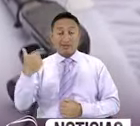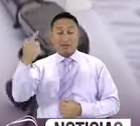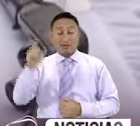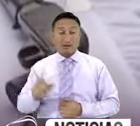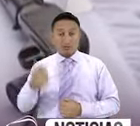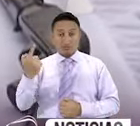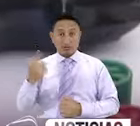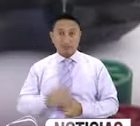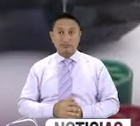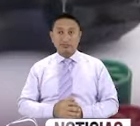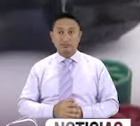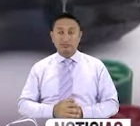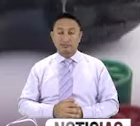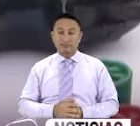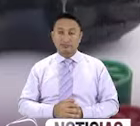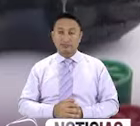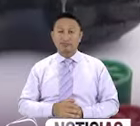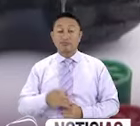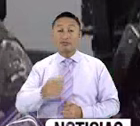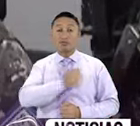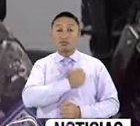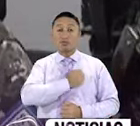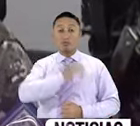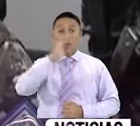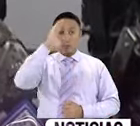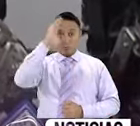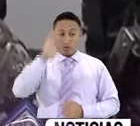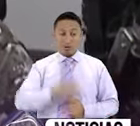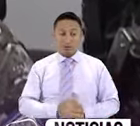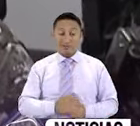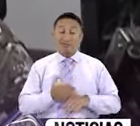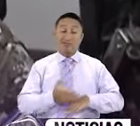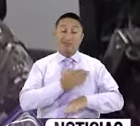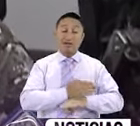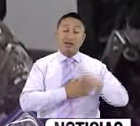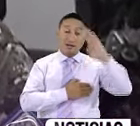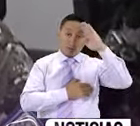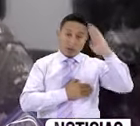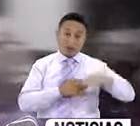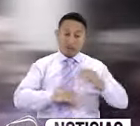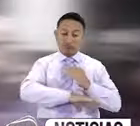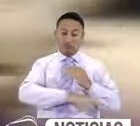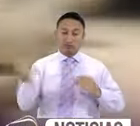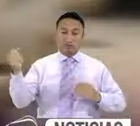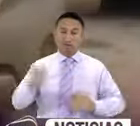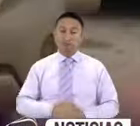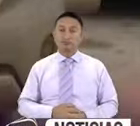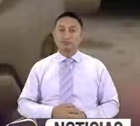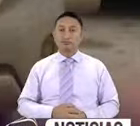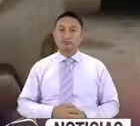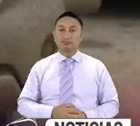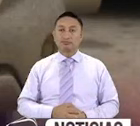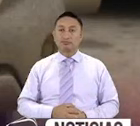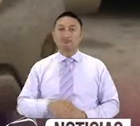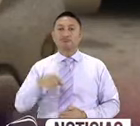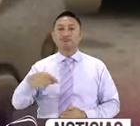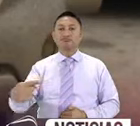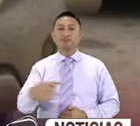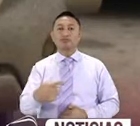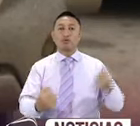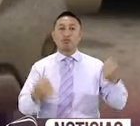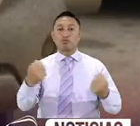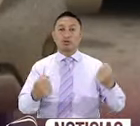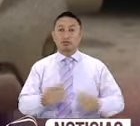de la Policía Nacional, es decir, fue sustraída a un miembro de la Policía Nacional. También se decomisó un vehículo de alta